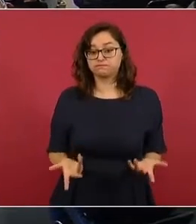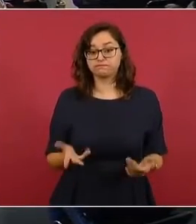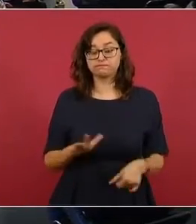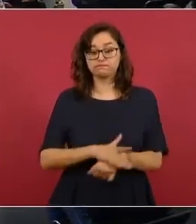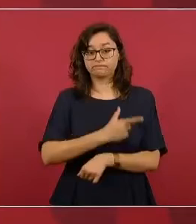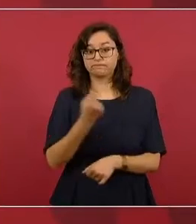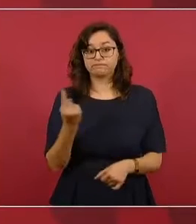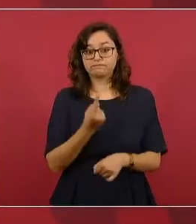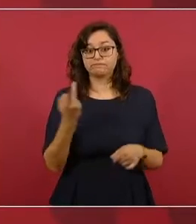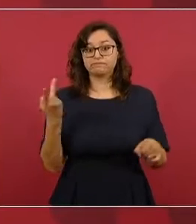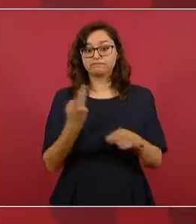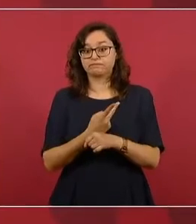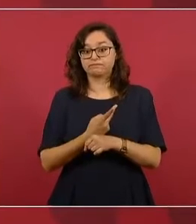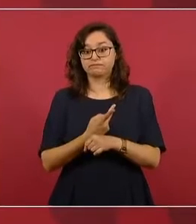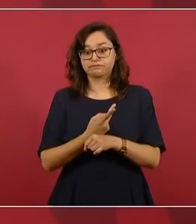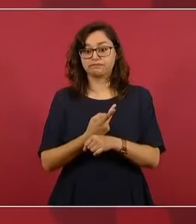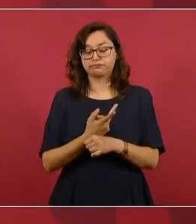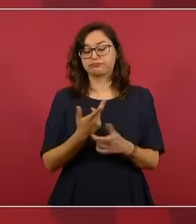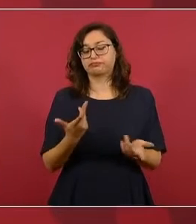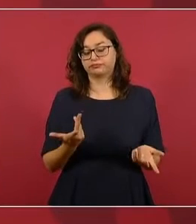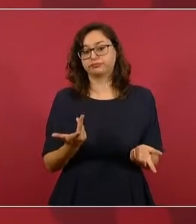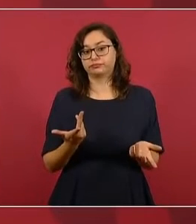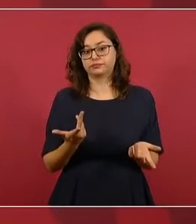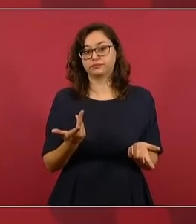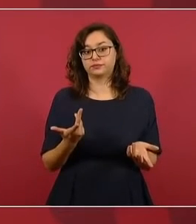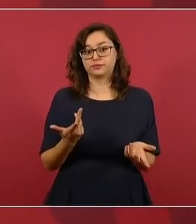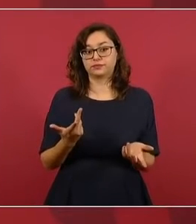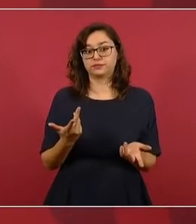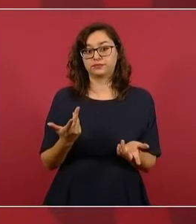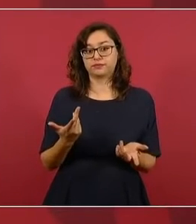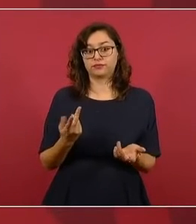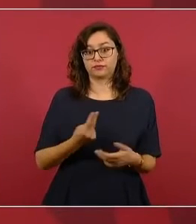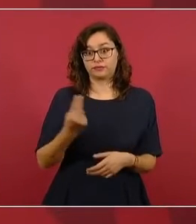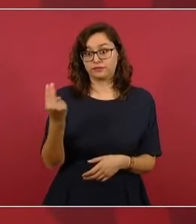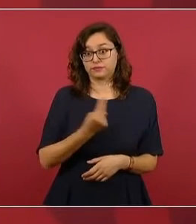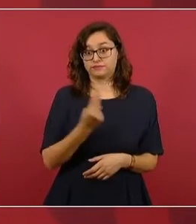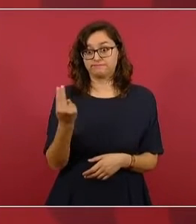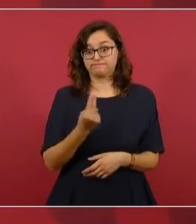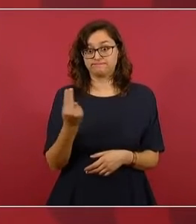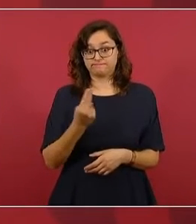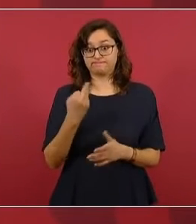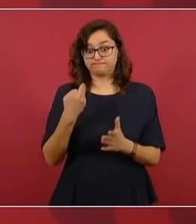sitios que requieren de aviación